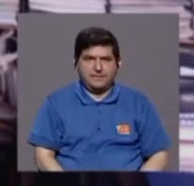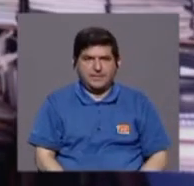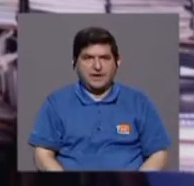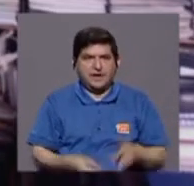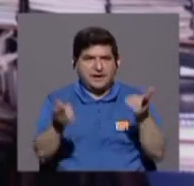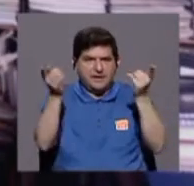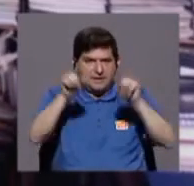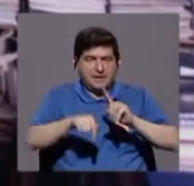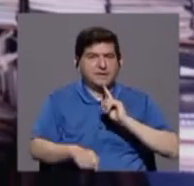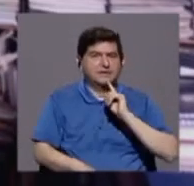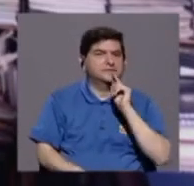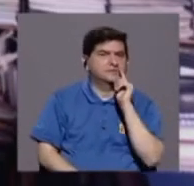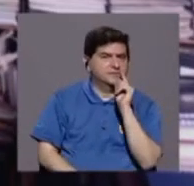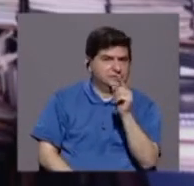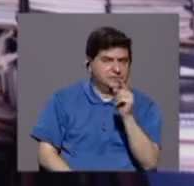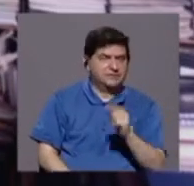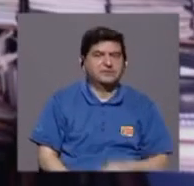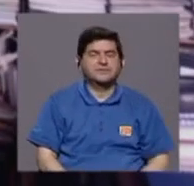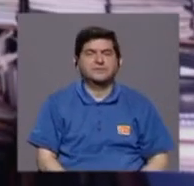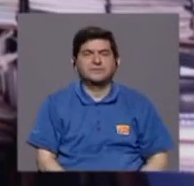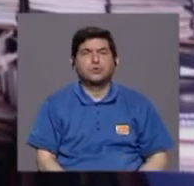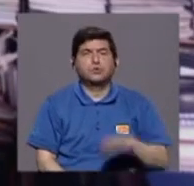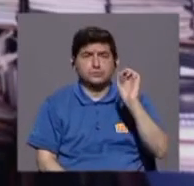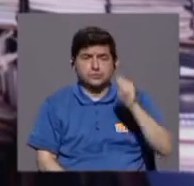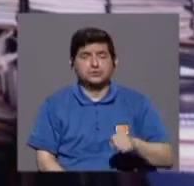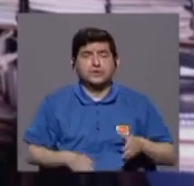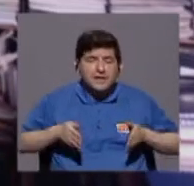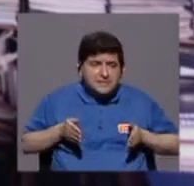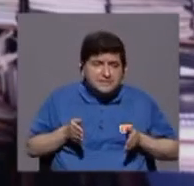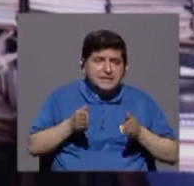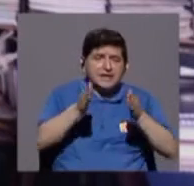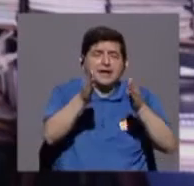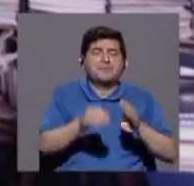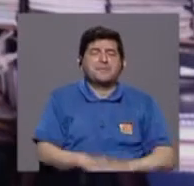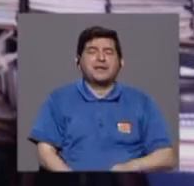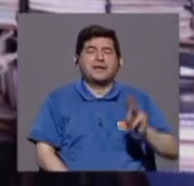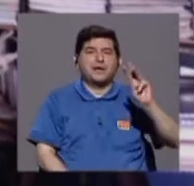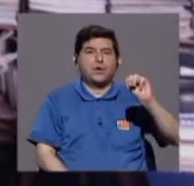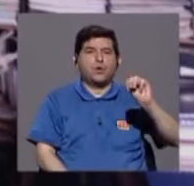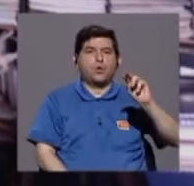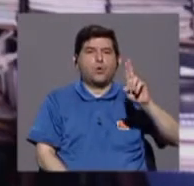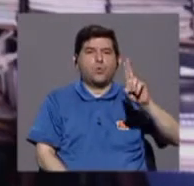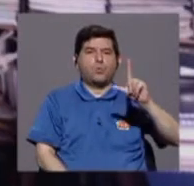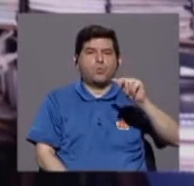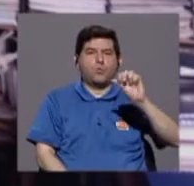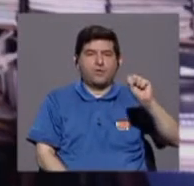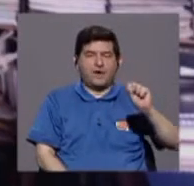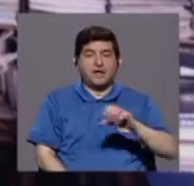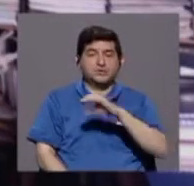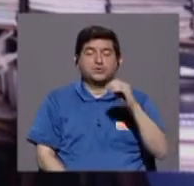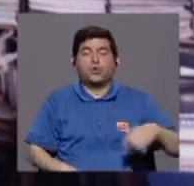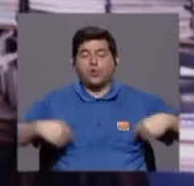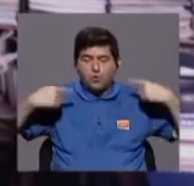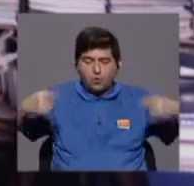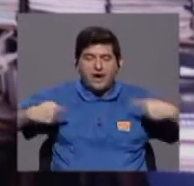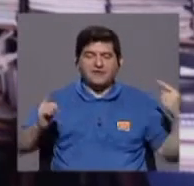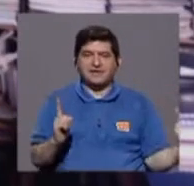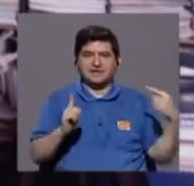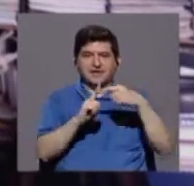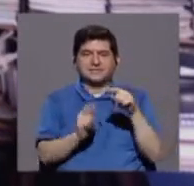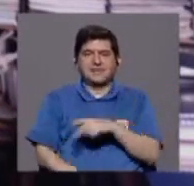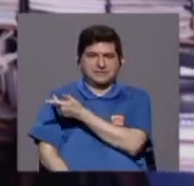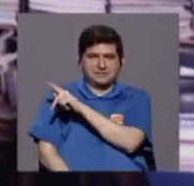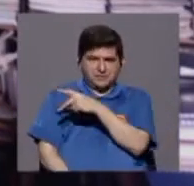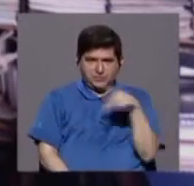lo que usted acaba de evocar, el camino de mulas y el camino de carretas, después hacia Punta Arenas, que ya Punta Arenas es